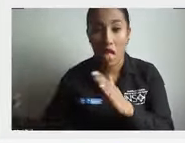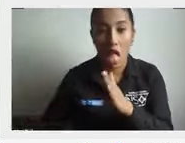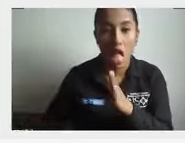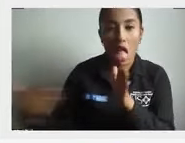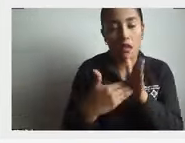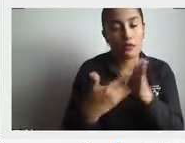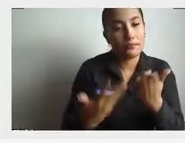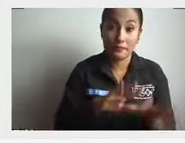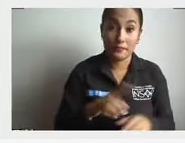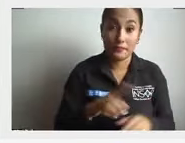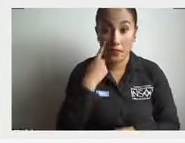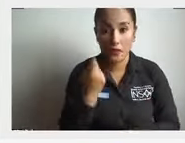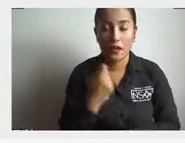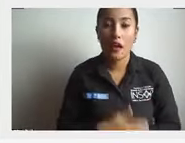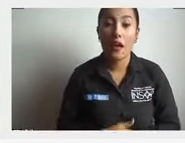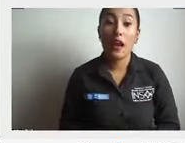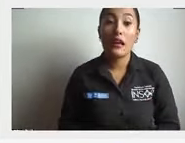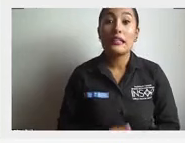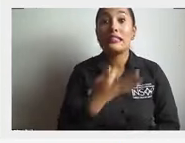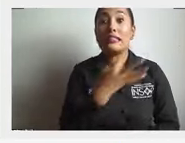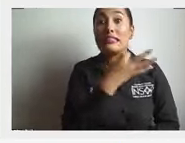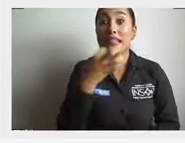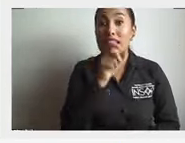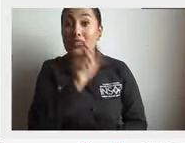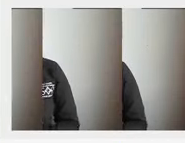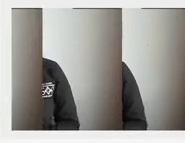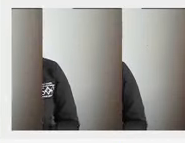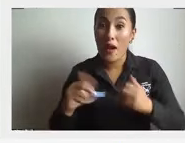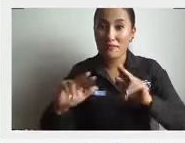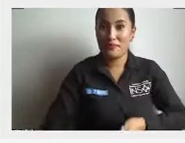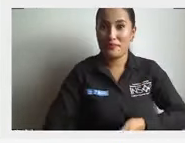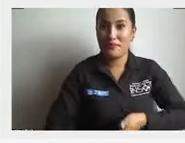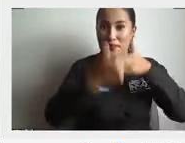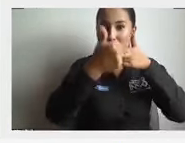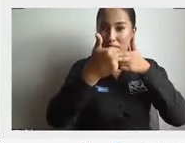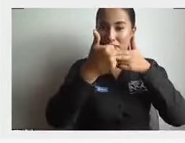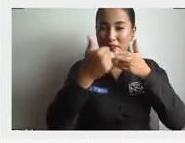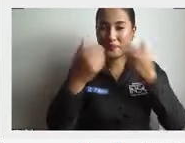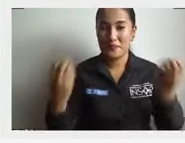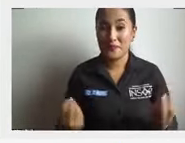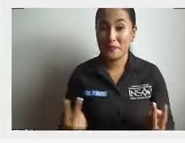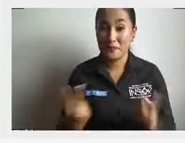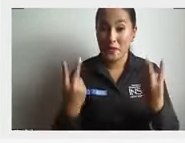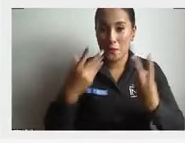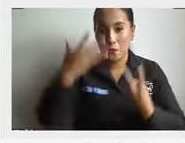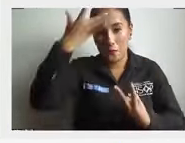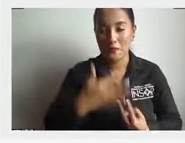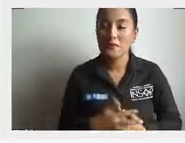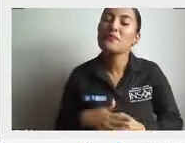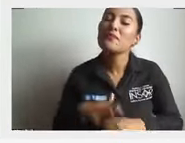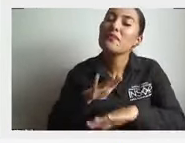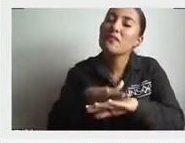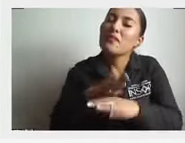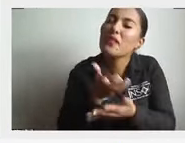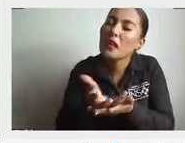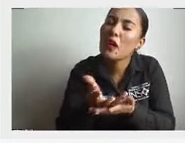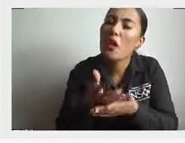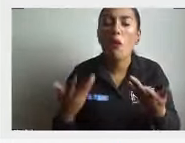nuestras más de 300 personas que están conectadas en este momento. ¿Cómo hacer para encontrar esos recursos de calidad